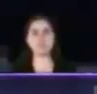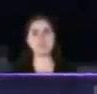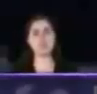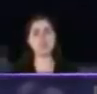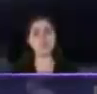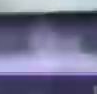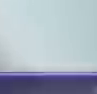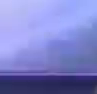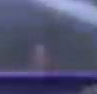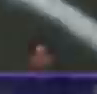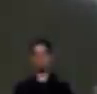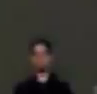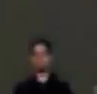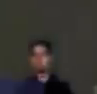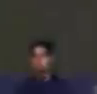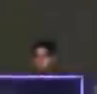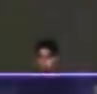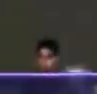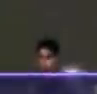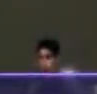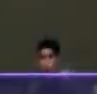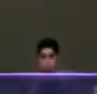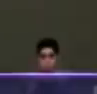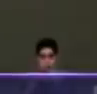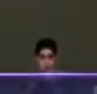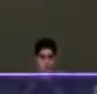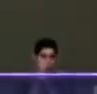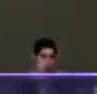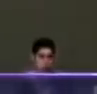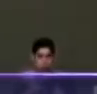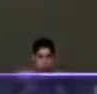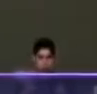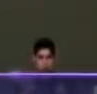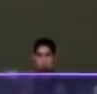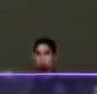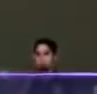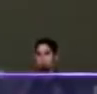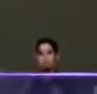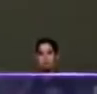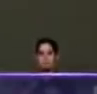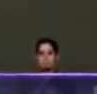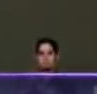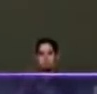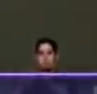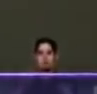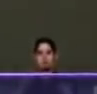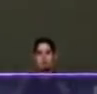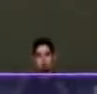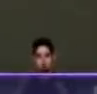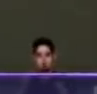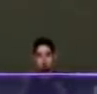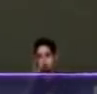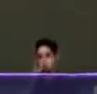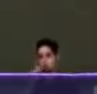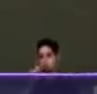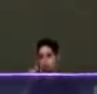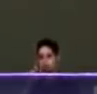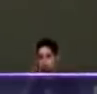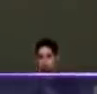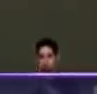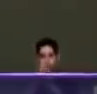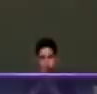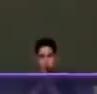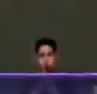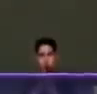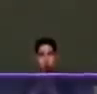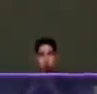de las aseguradoras. Transformamos el programa de salud con el nuevo Plan Vital, evitando que cientos de